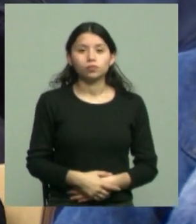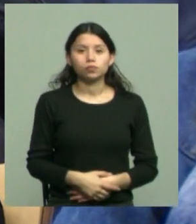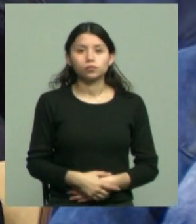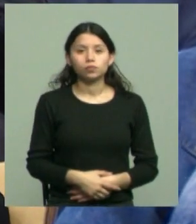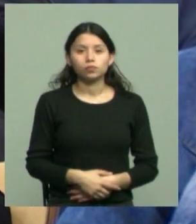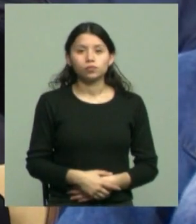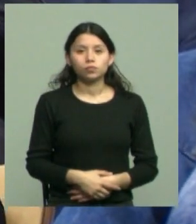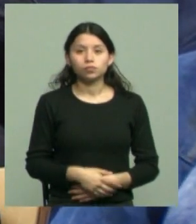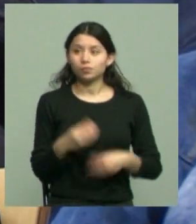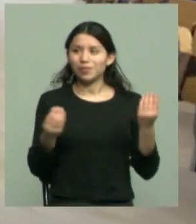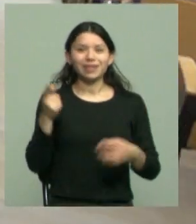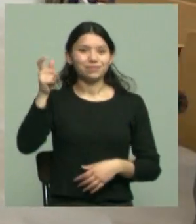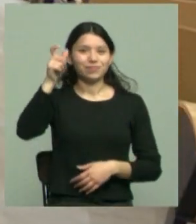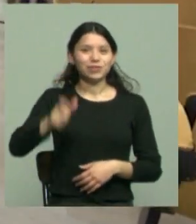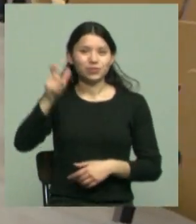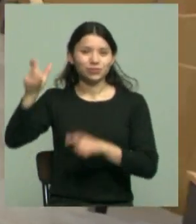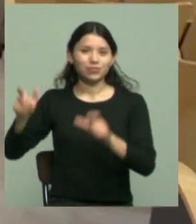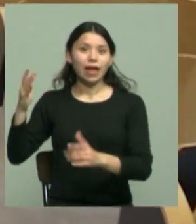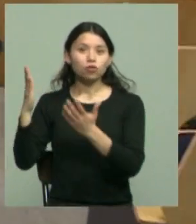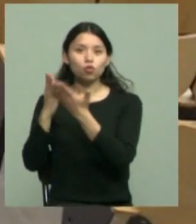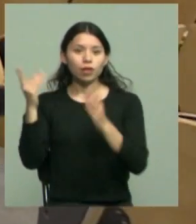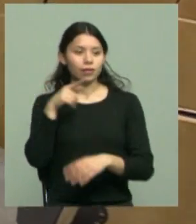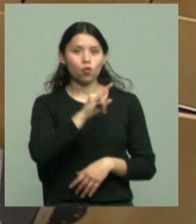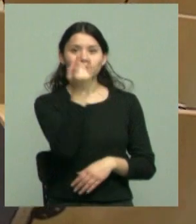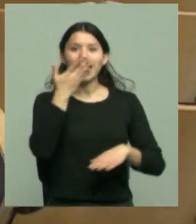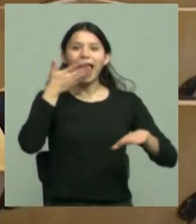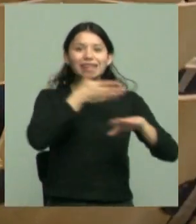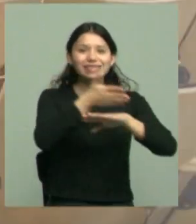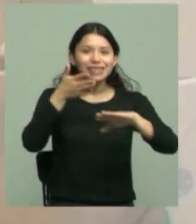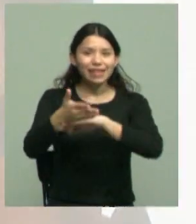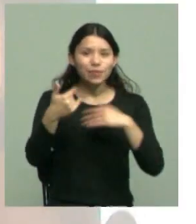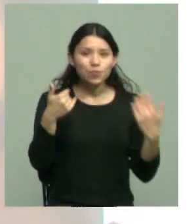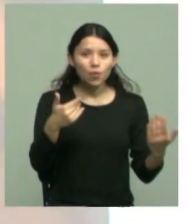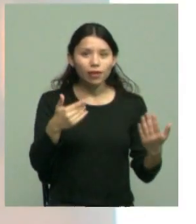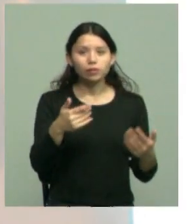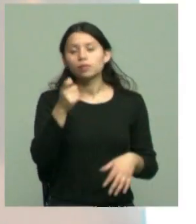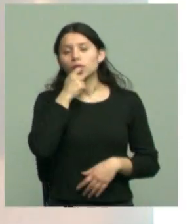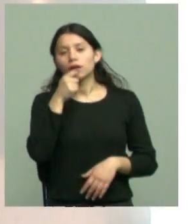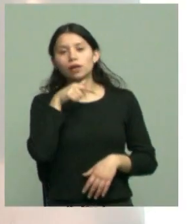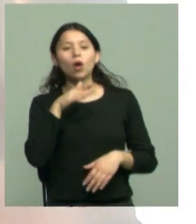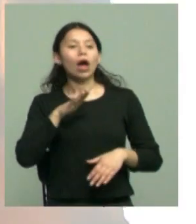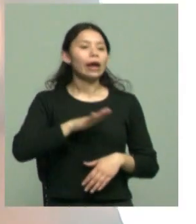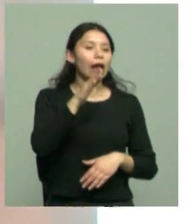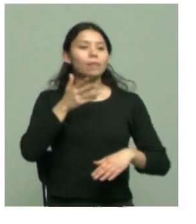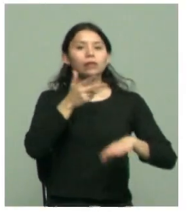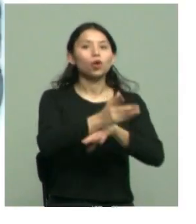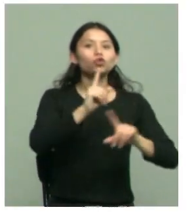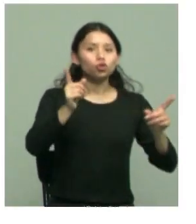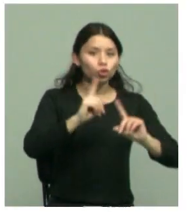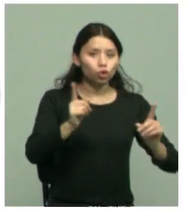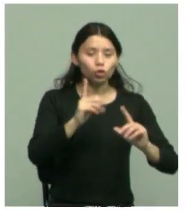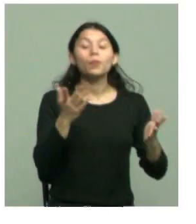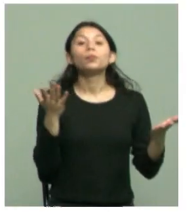los estudiantes a la universidad, de alguna manera un poco, no estamos hablando de la accesibilidad en lo físico, en cómo es un edificio, sino en esto de